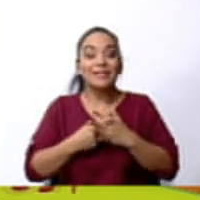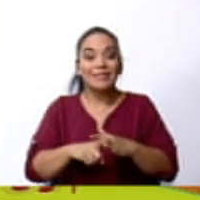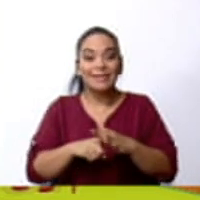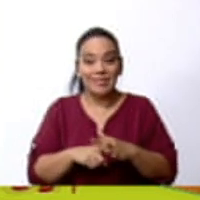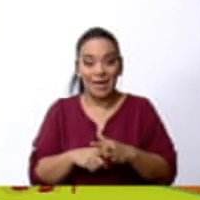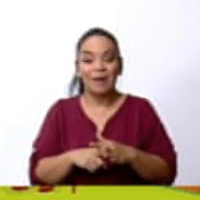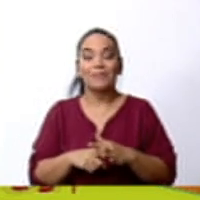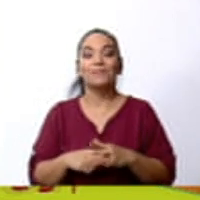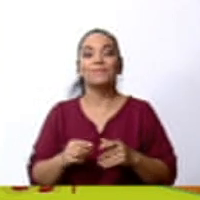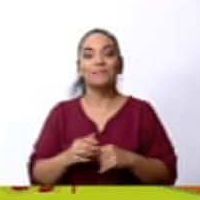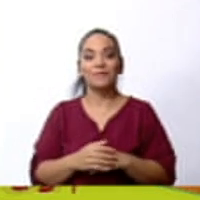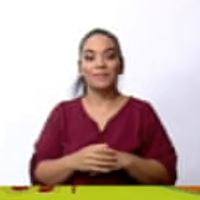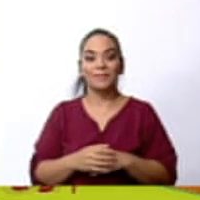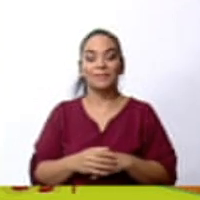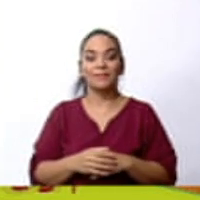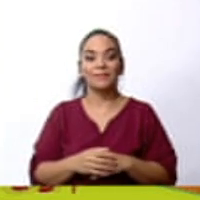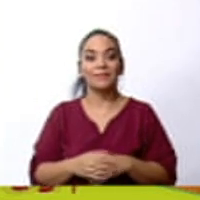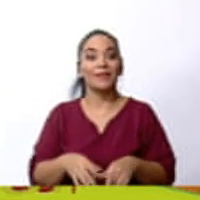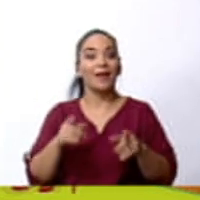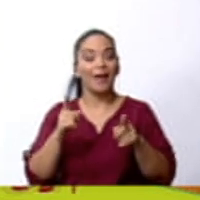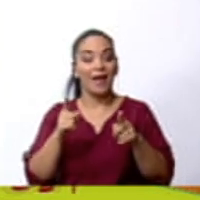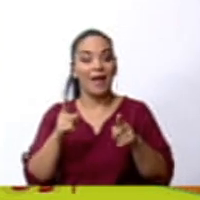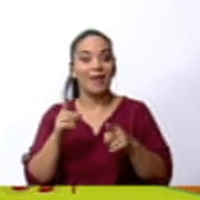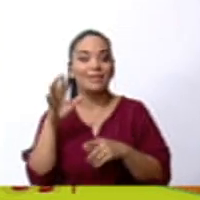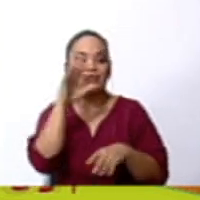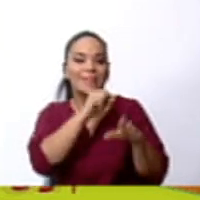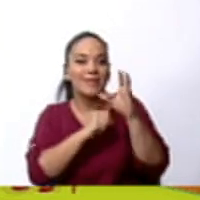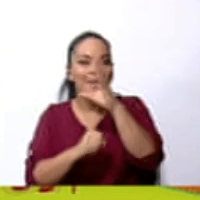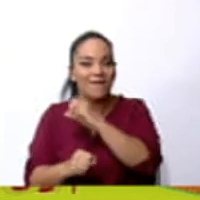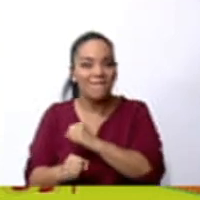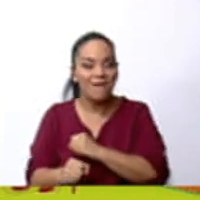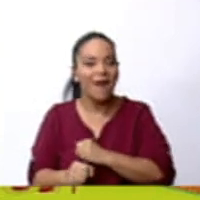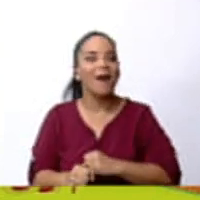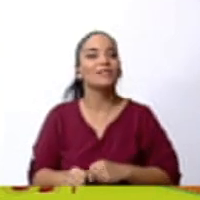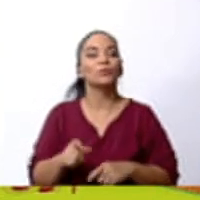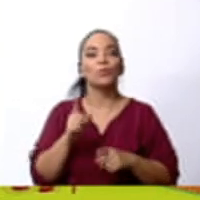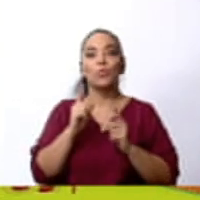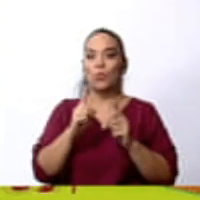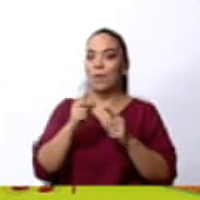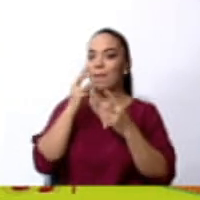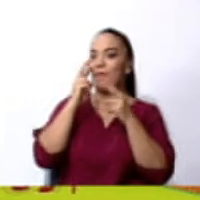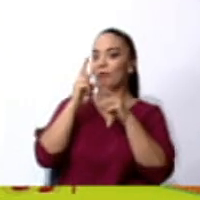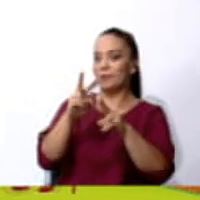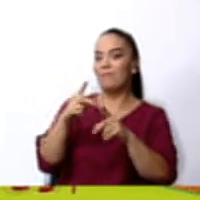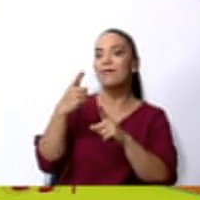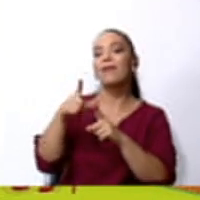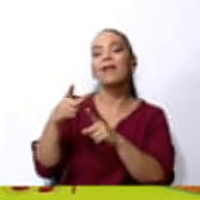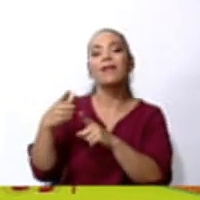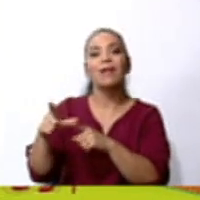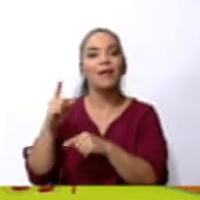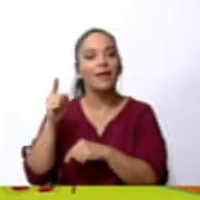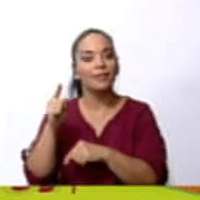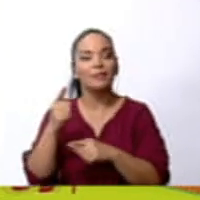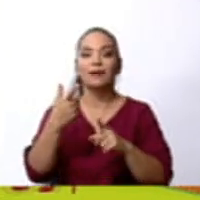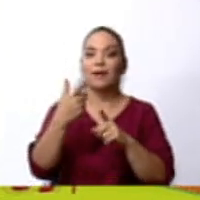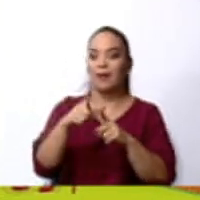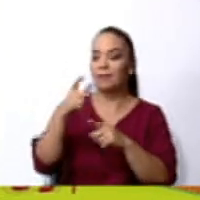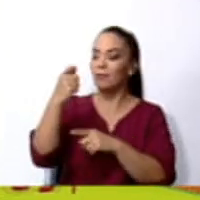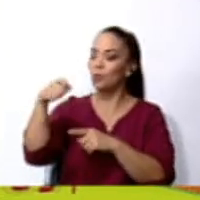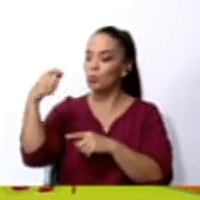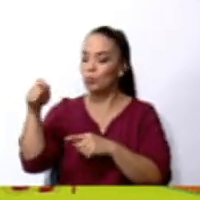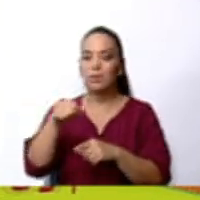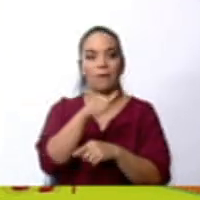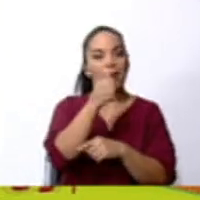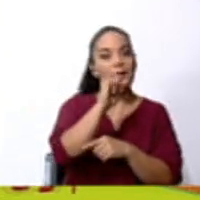con esas trivias, porque ahora vamos a ver los disfraces, pero los vamos a ver en letra cursiva o letra imprenta